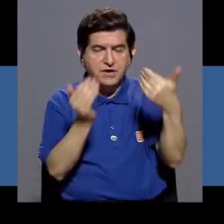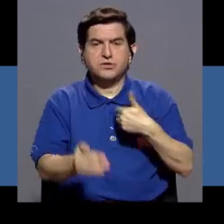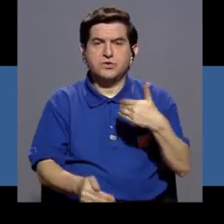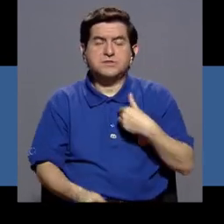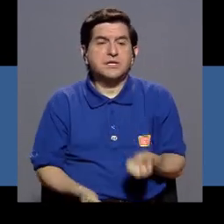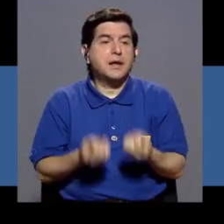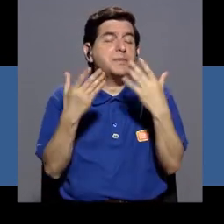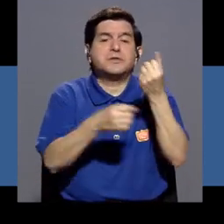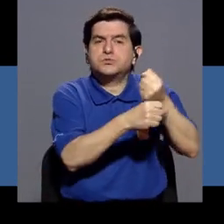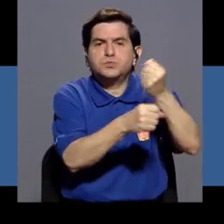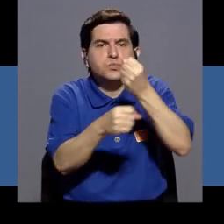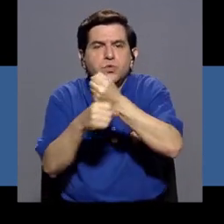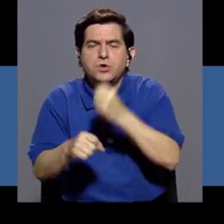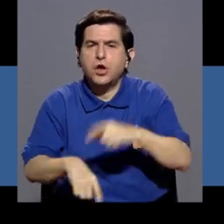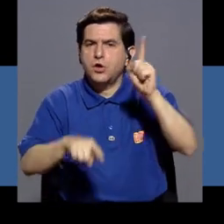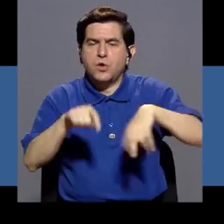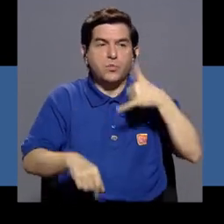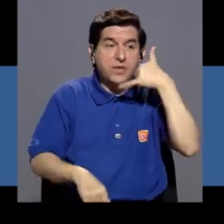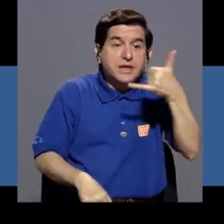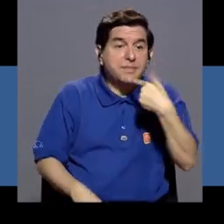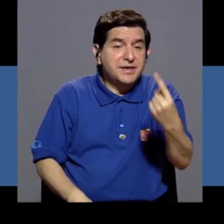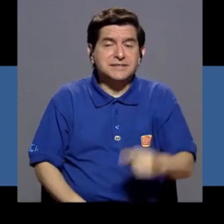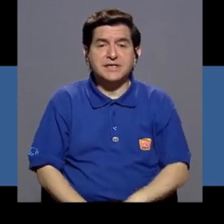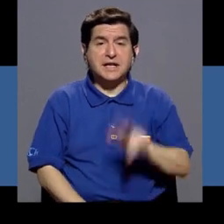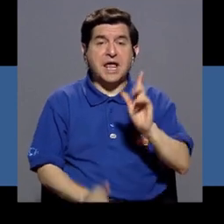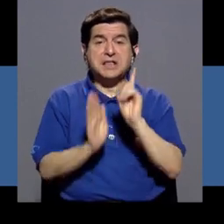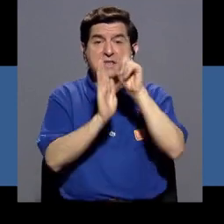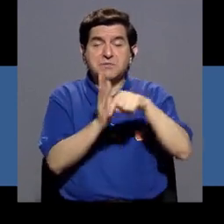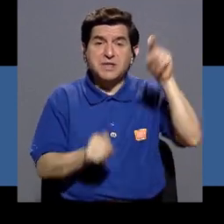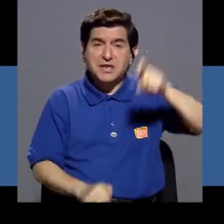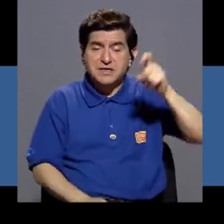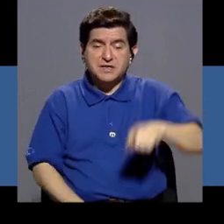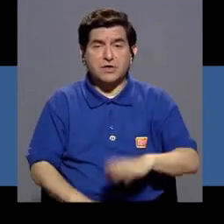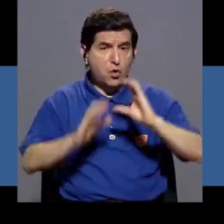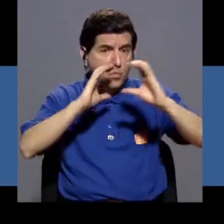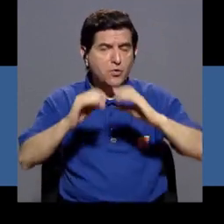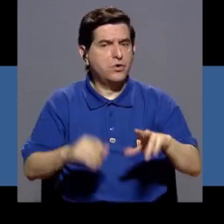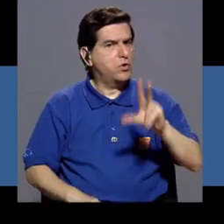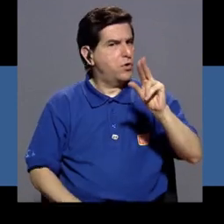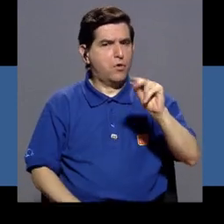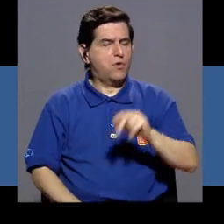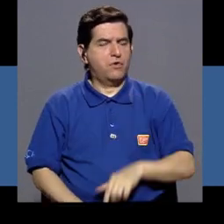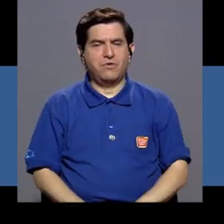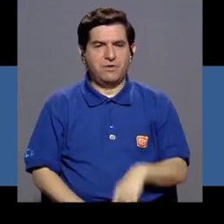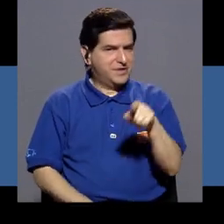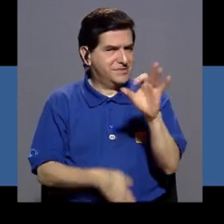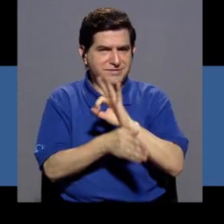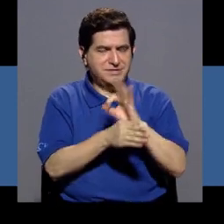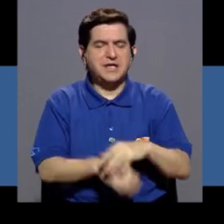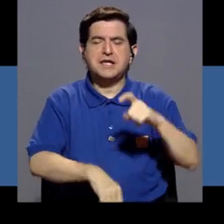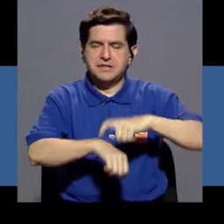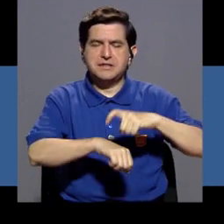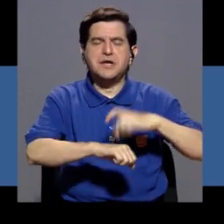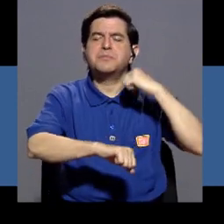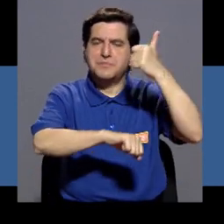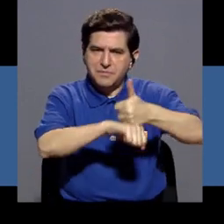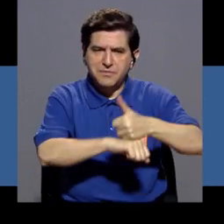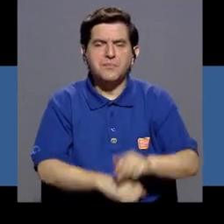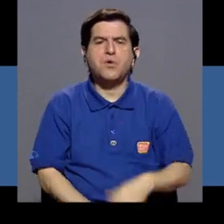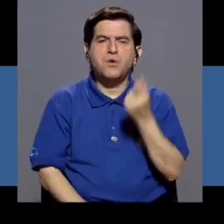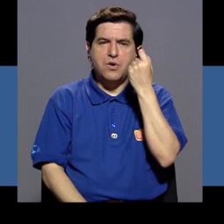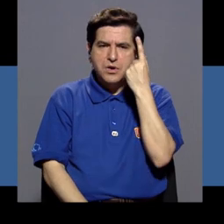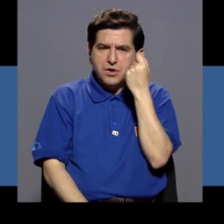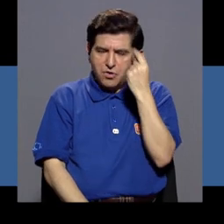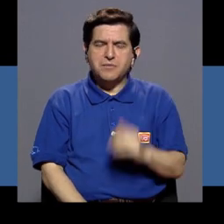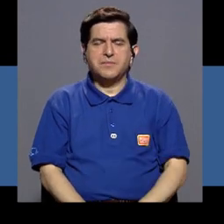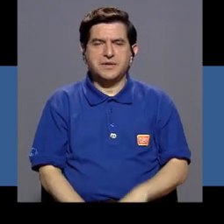todos tenemos múltiples tareas y no puedes llamar a una persona y decirle en 3 minutos así no funciona. O sea, hay que tener esos tiempos establecidos y ser comprensivo